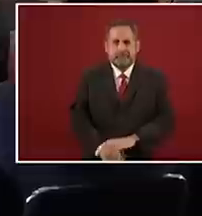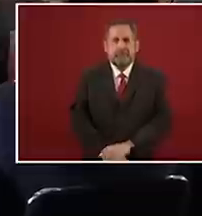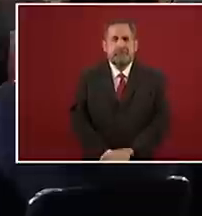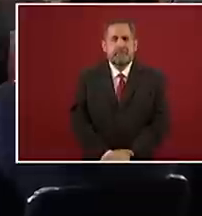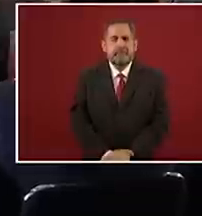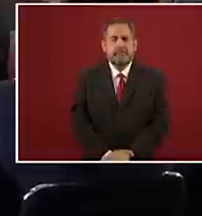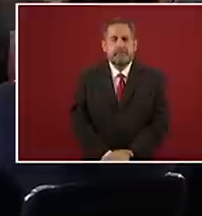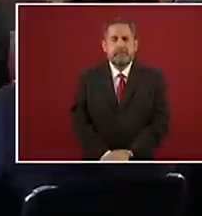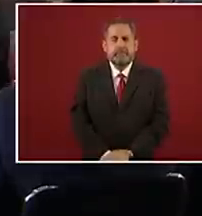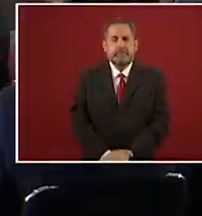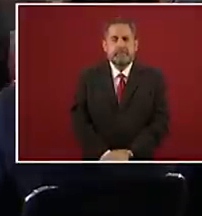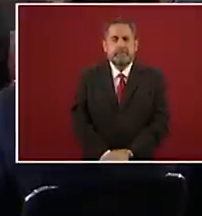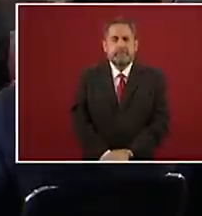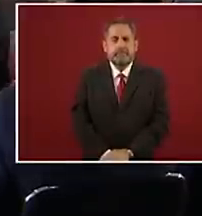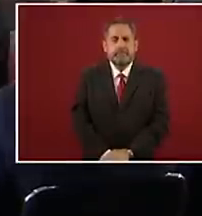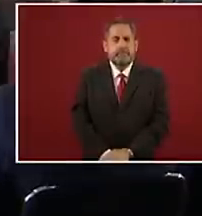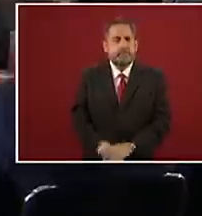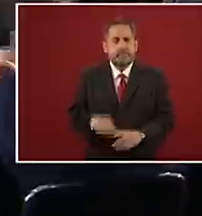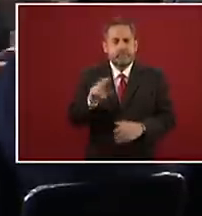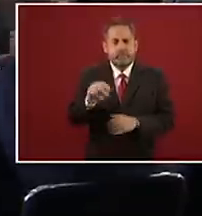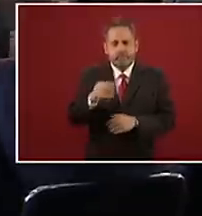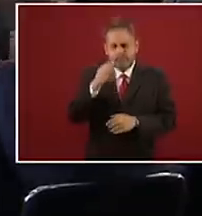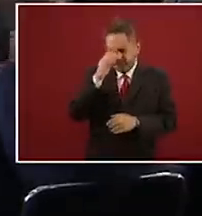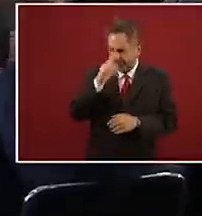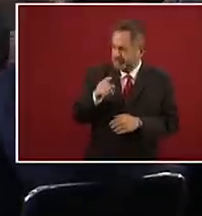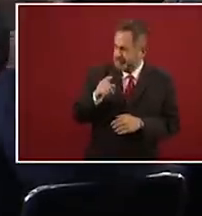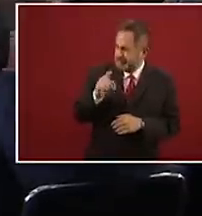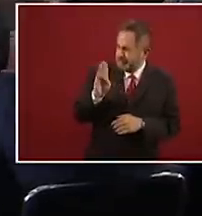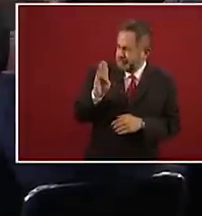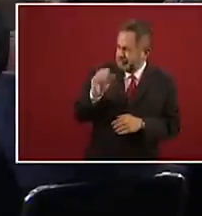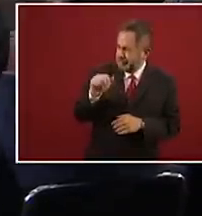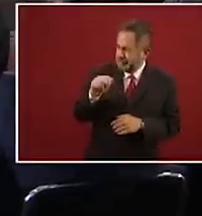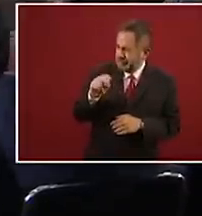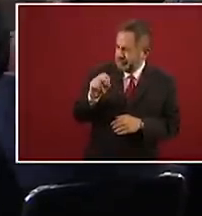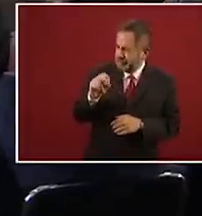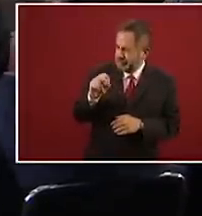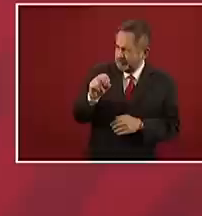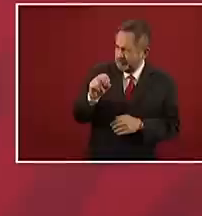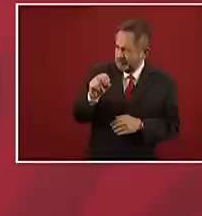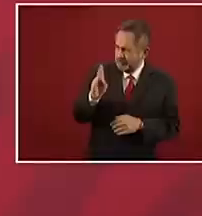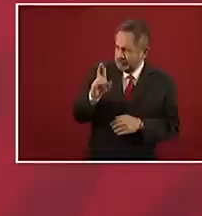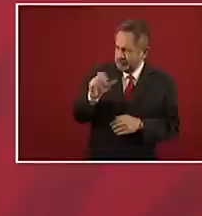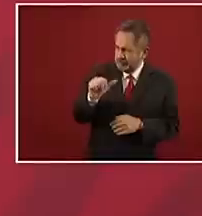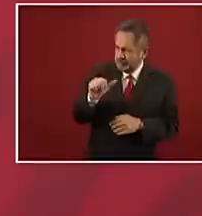No, es Banorte, Banobra.